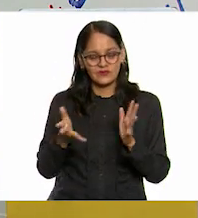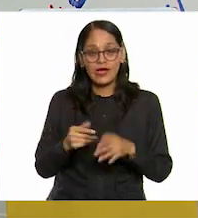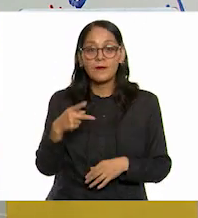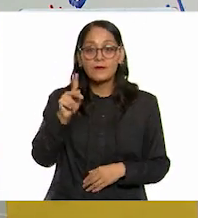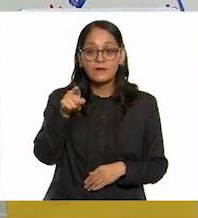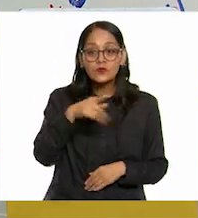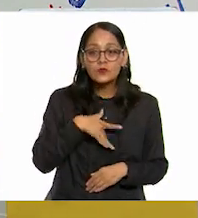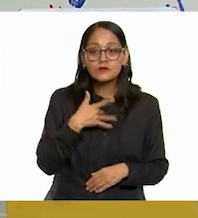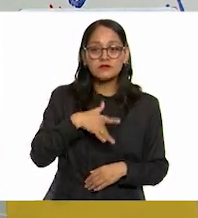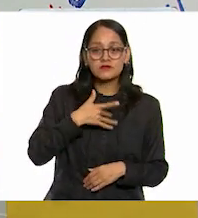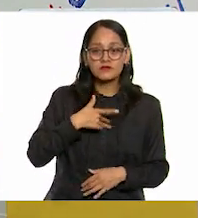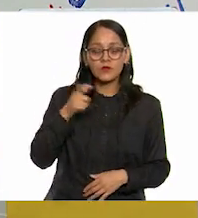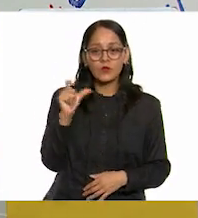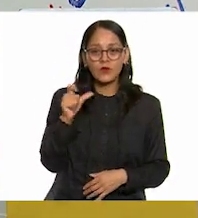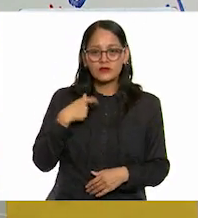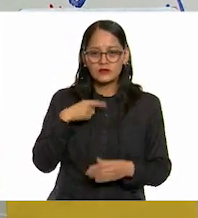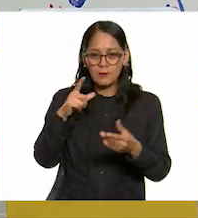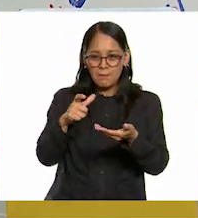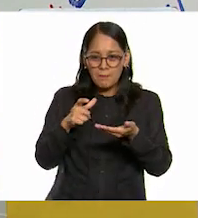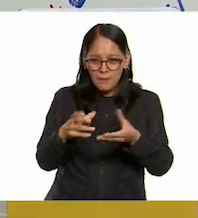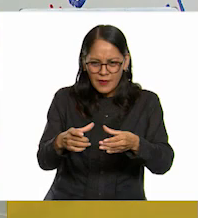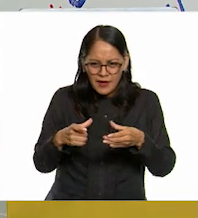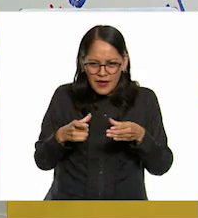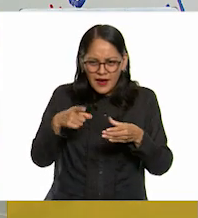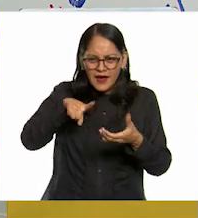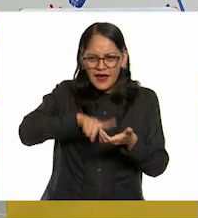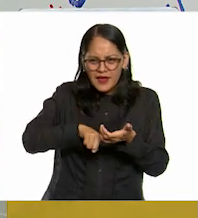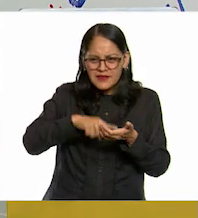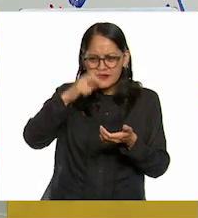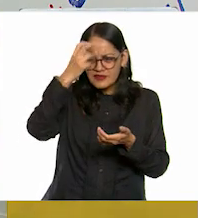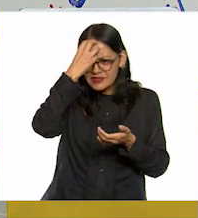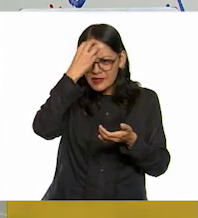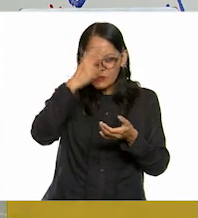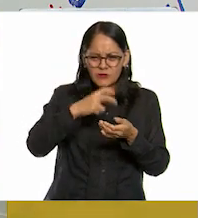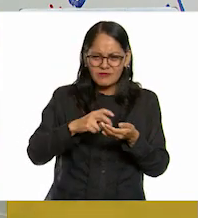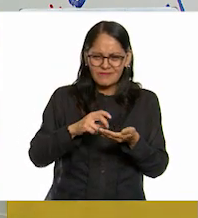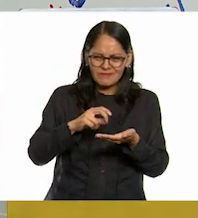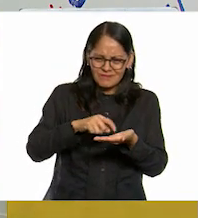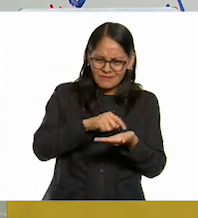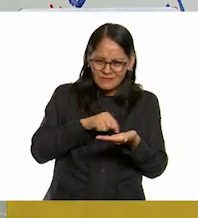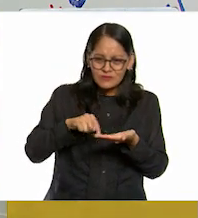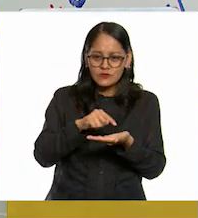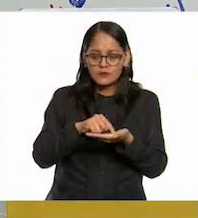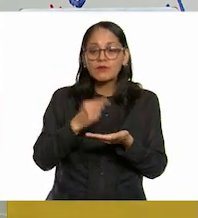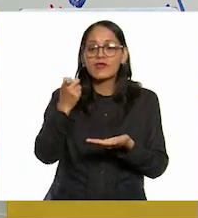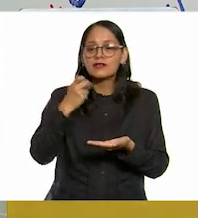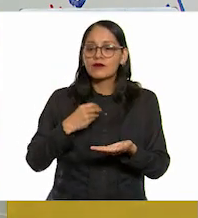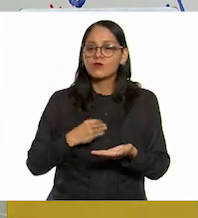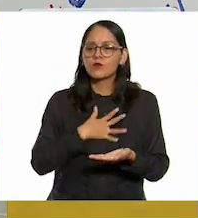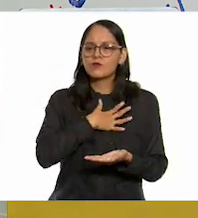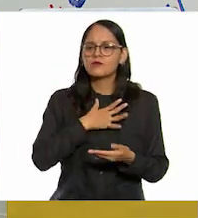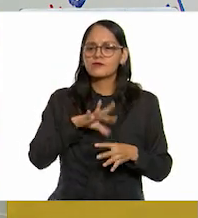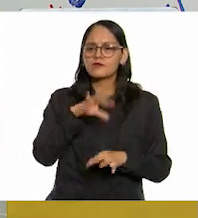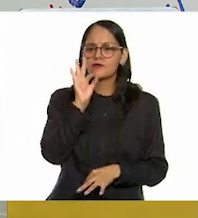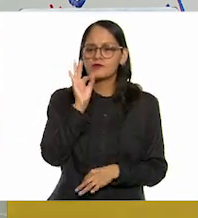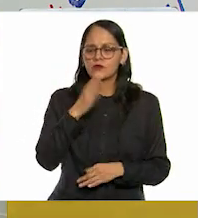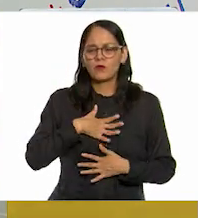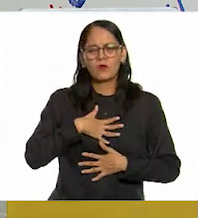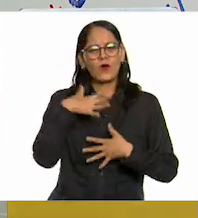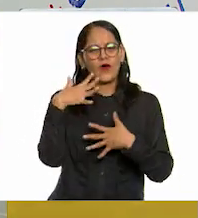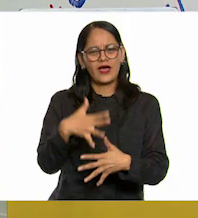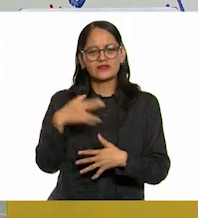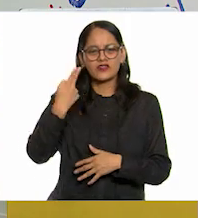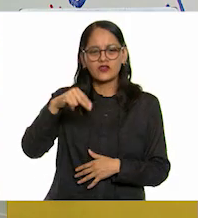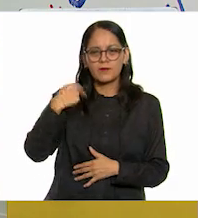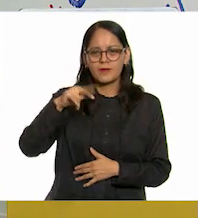que sentiste al momento de ver mi recipiente con chapulines es sin duda una de las emociones relacionadas con el asco que se